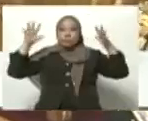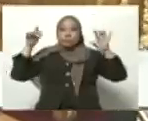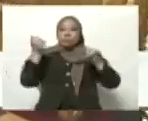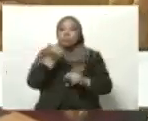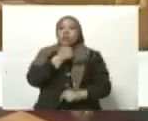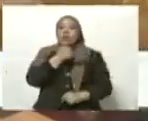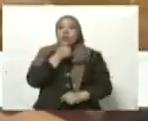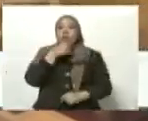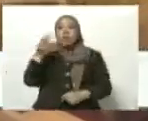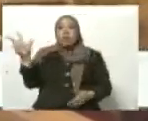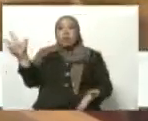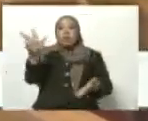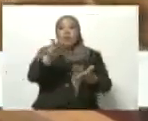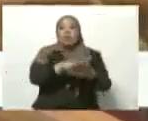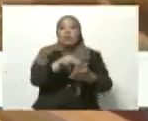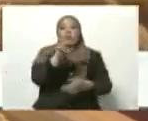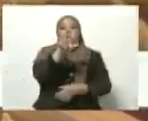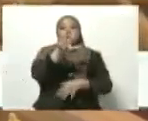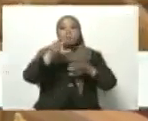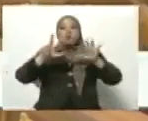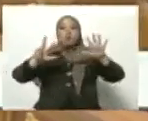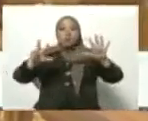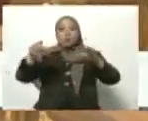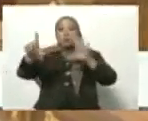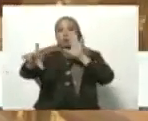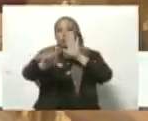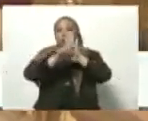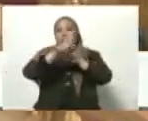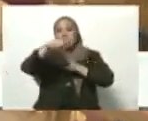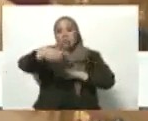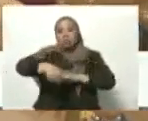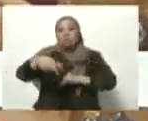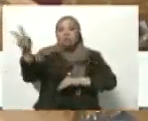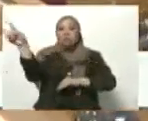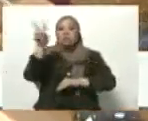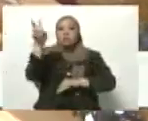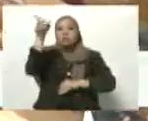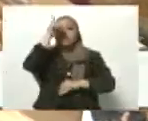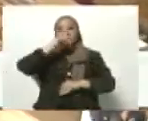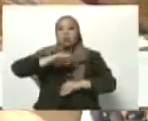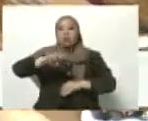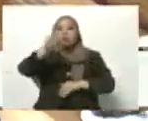¿Quiénes aprobaron 38 leyes de la República en el año